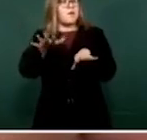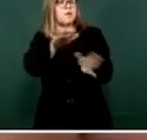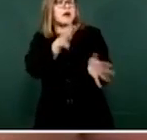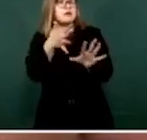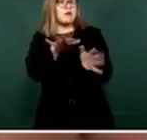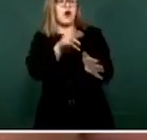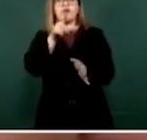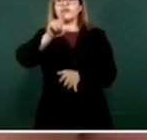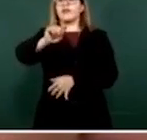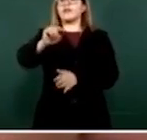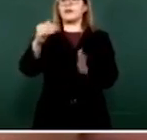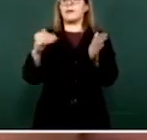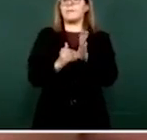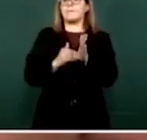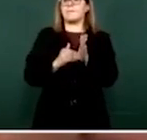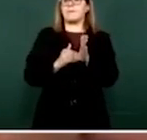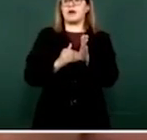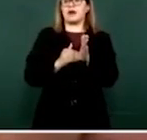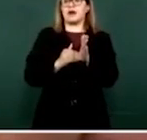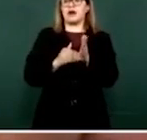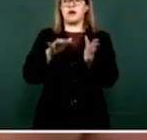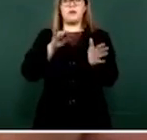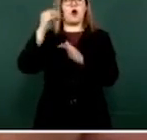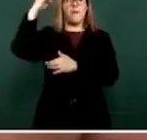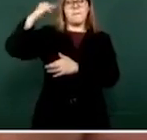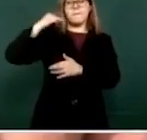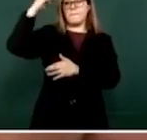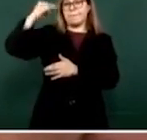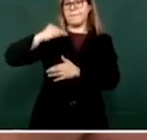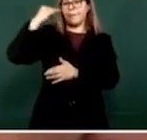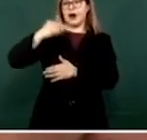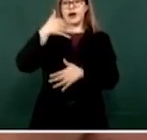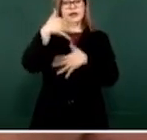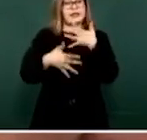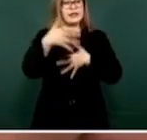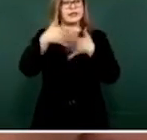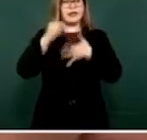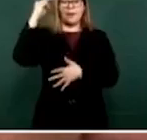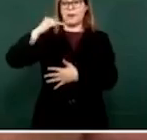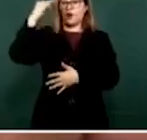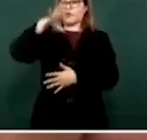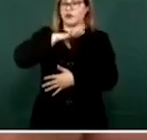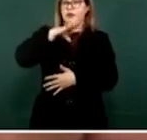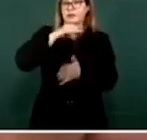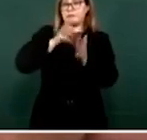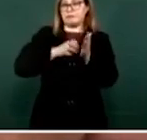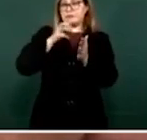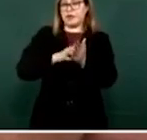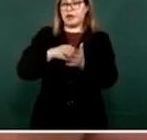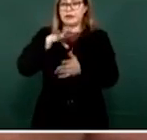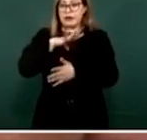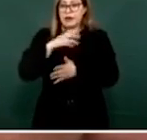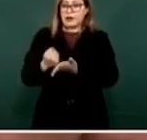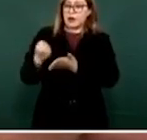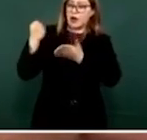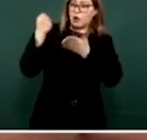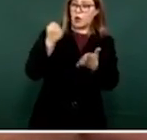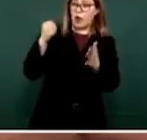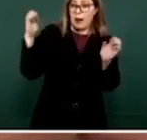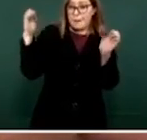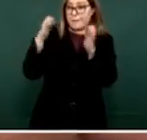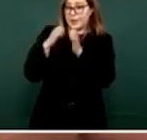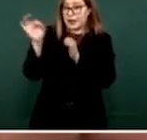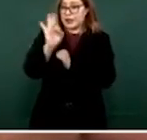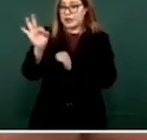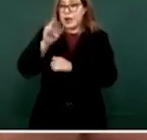70,000 toneladas en esta cosecha que es en marzo, el 15 de marzo termina la cosecha. ¿Habrá un recurso emergente? Y le pregunto.